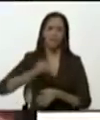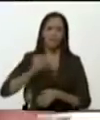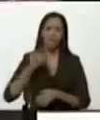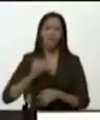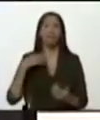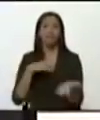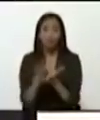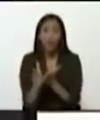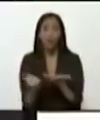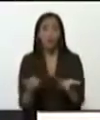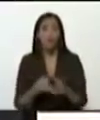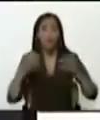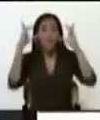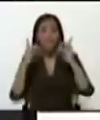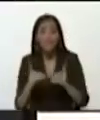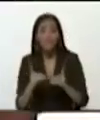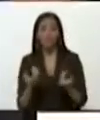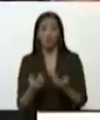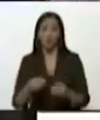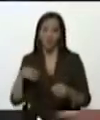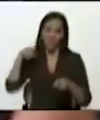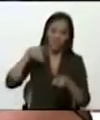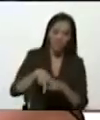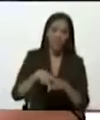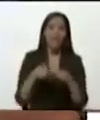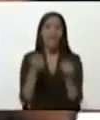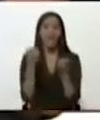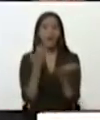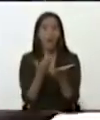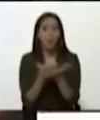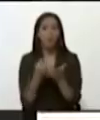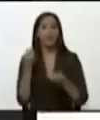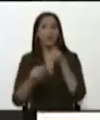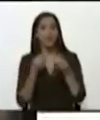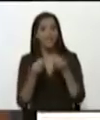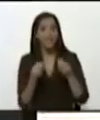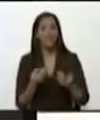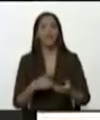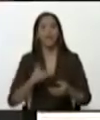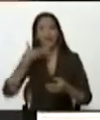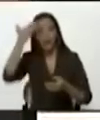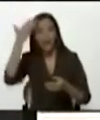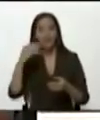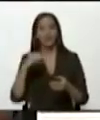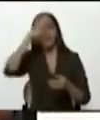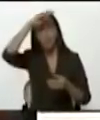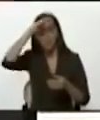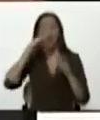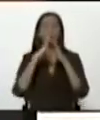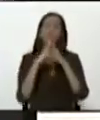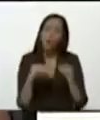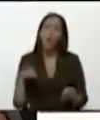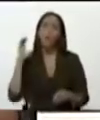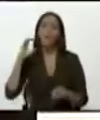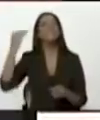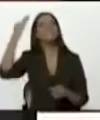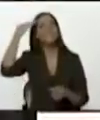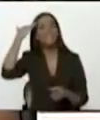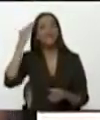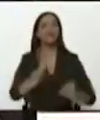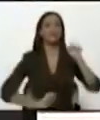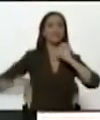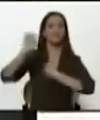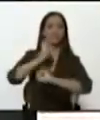coercitivas unilaterales, económicas, lo que han hecho en Irán, lo que han hecho en Cuba, lo que han hecho con todos los países que se saben y se